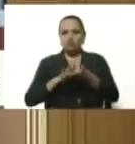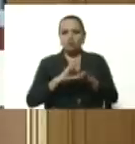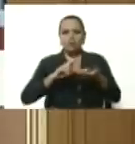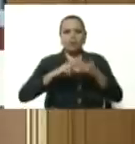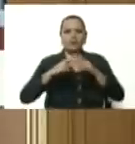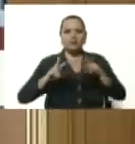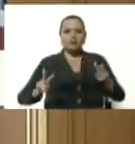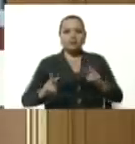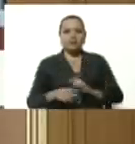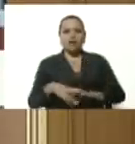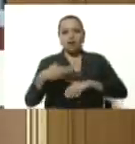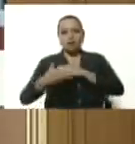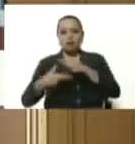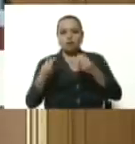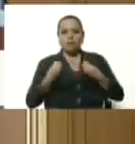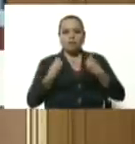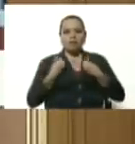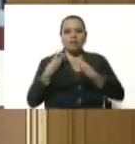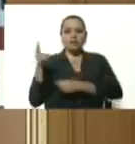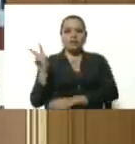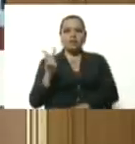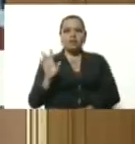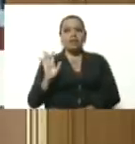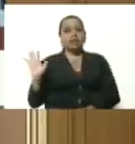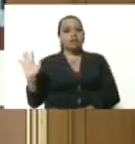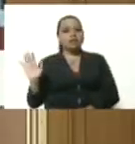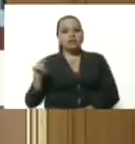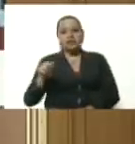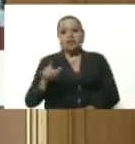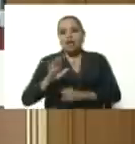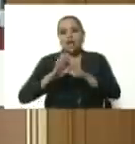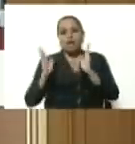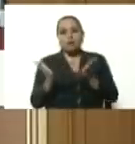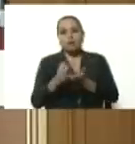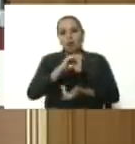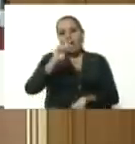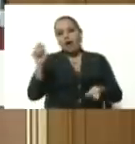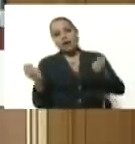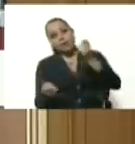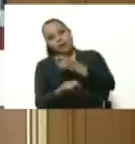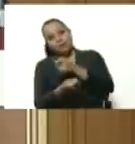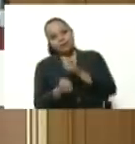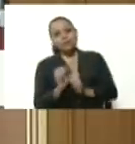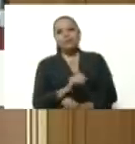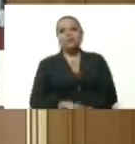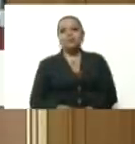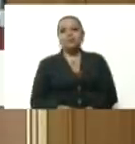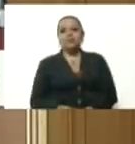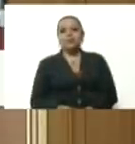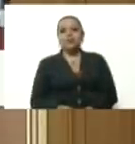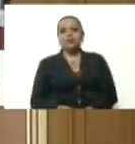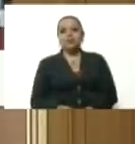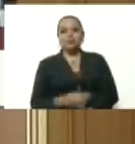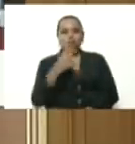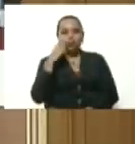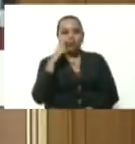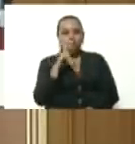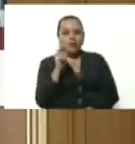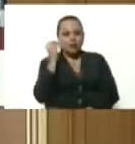la crisis que vive Venezuela. Bueno, esto es el mundo al revés. Cuando uno comienza a